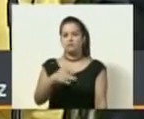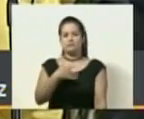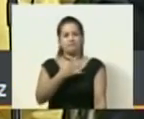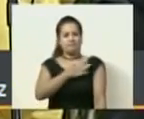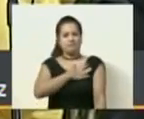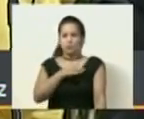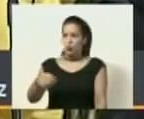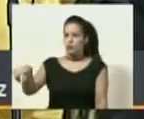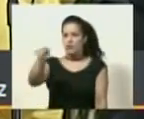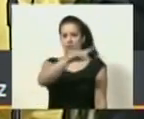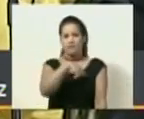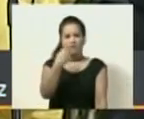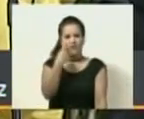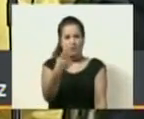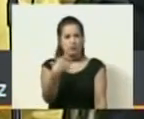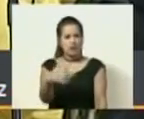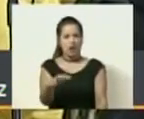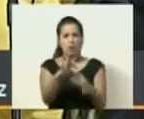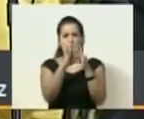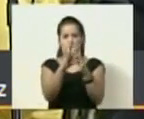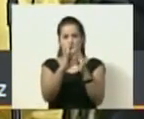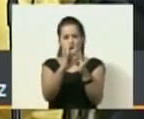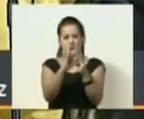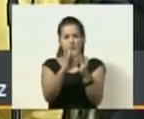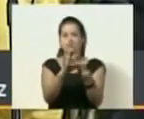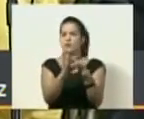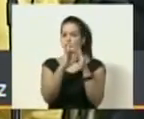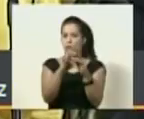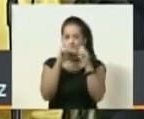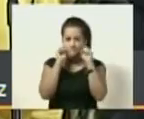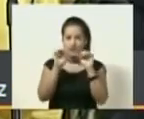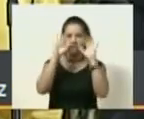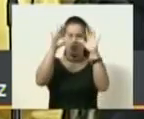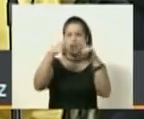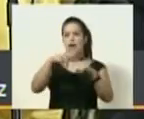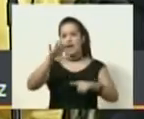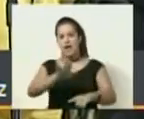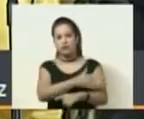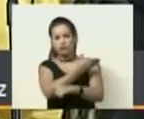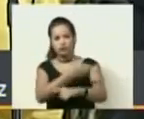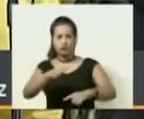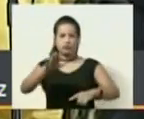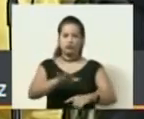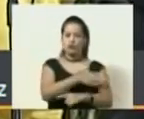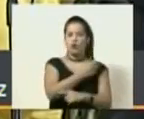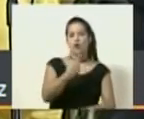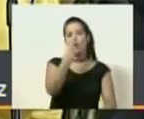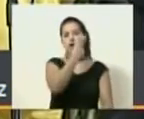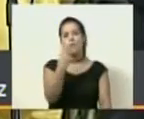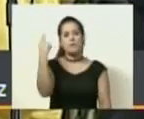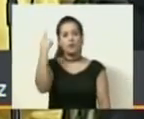tienen, esa unión maravillosa con sus cantos, con sus consignas, con su compromiso.